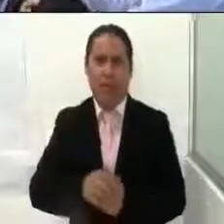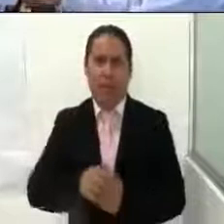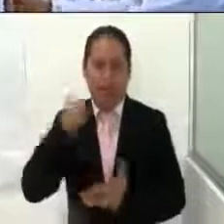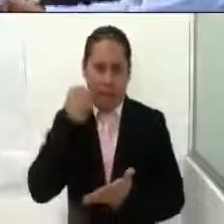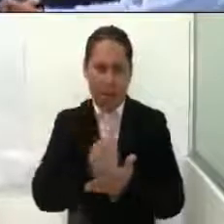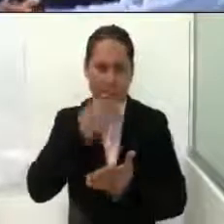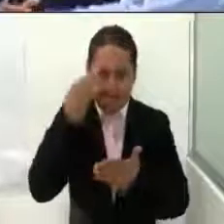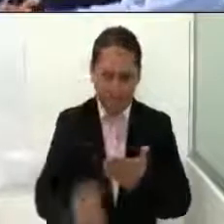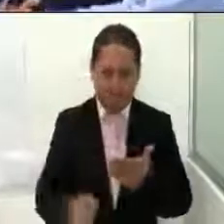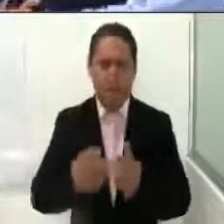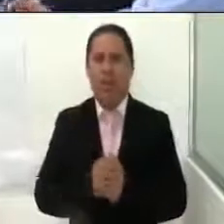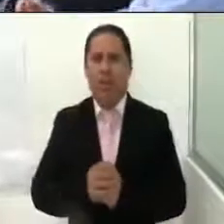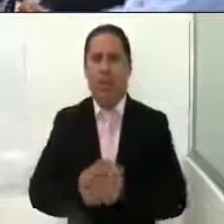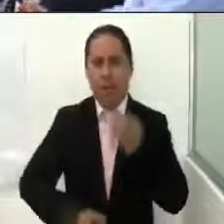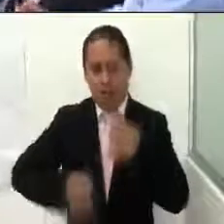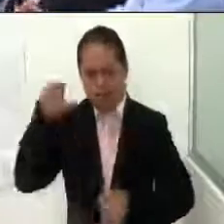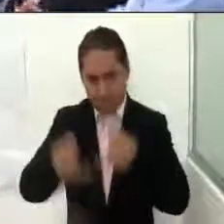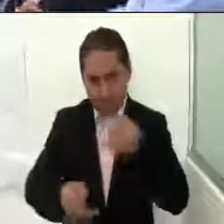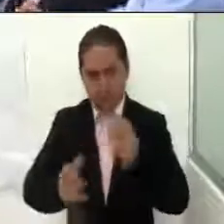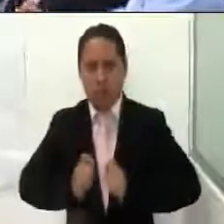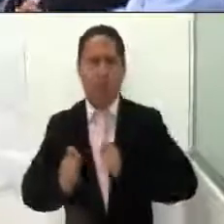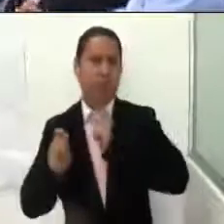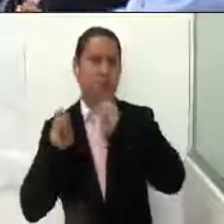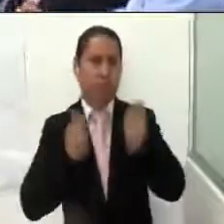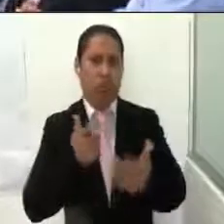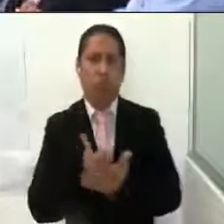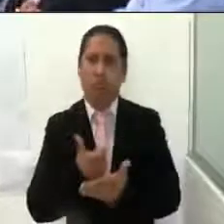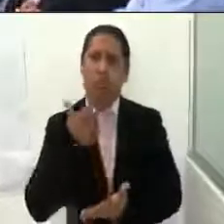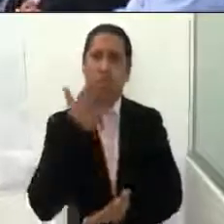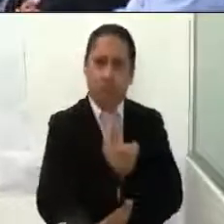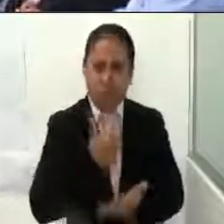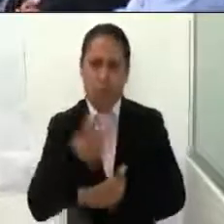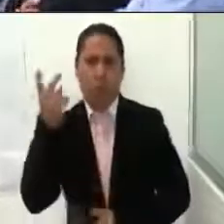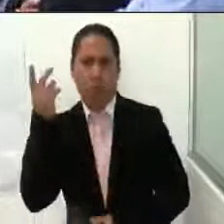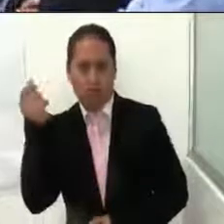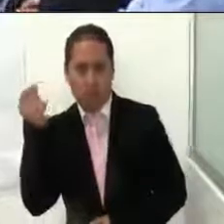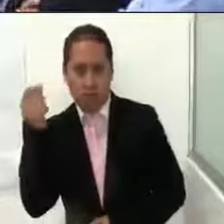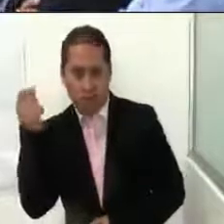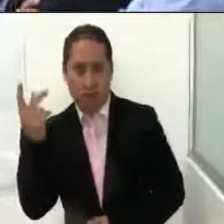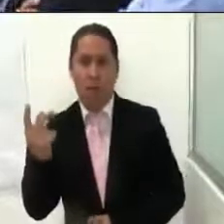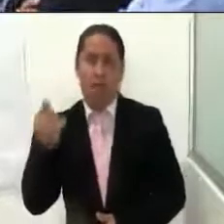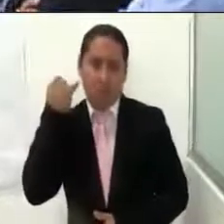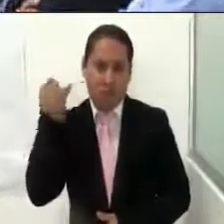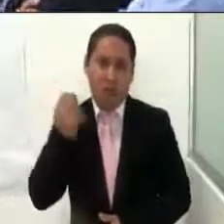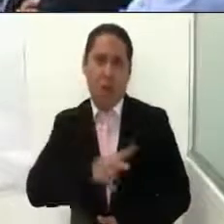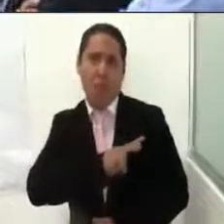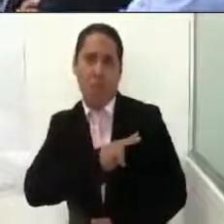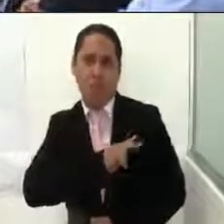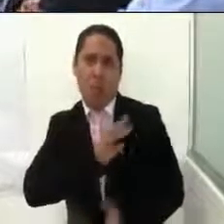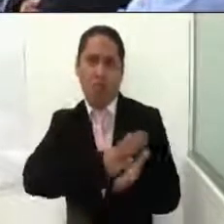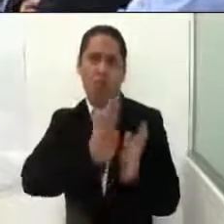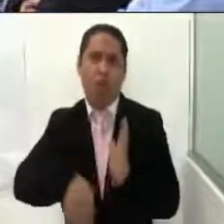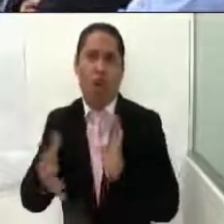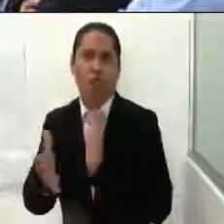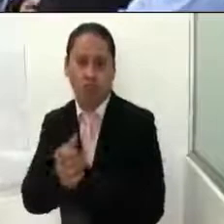ejecutivo estatal a otorgar pensión vitalicia y becas a las viudas e hijos de los integrantes de